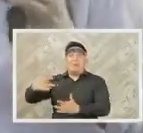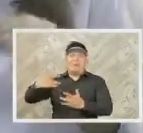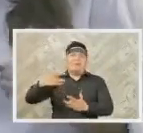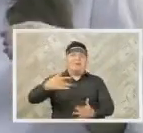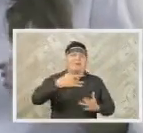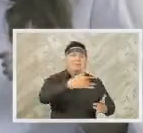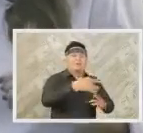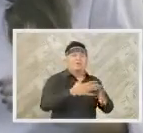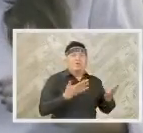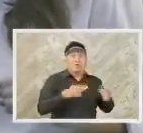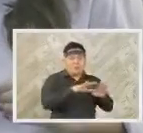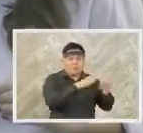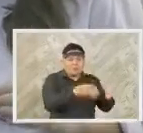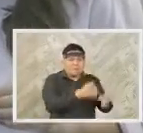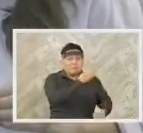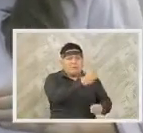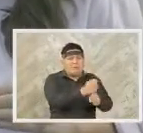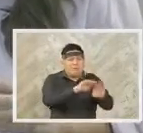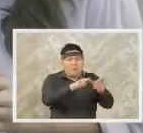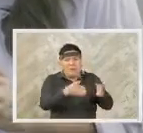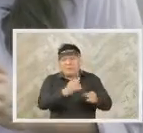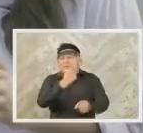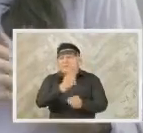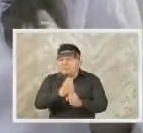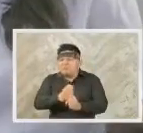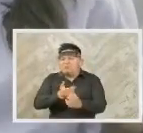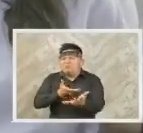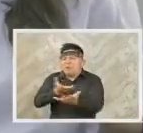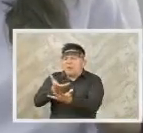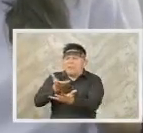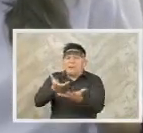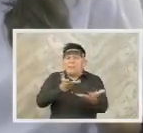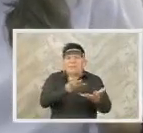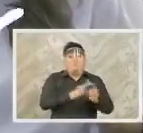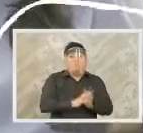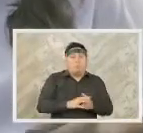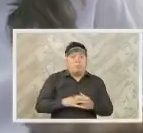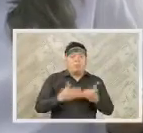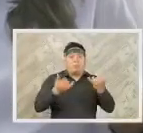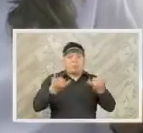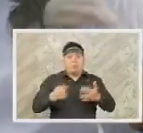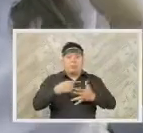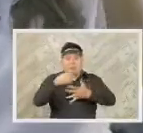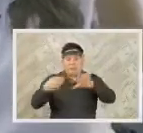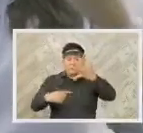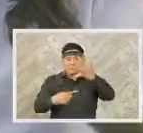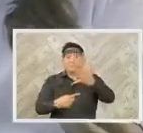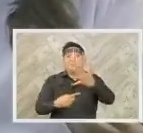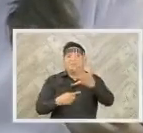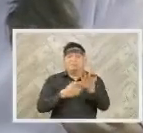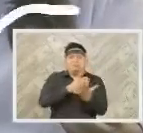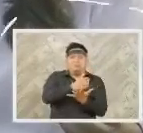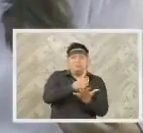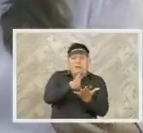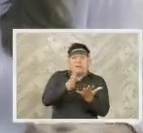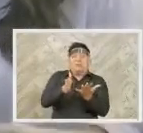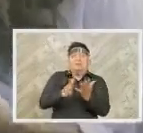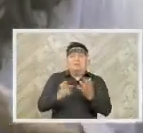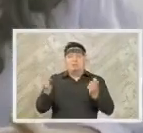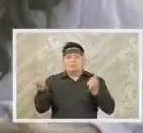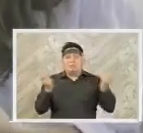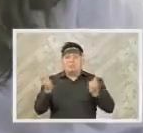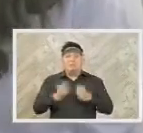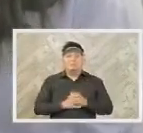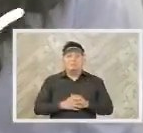permitieron hoy estructurar un plan de desarrollo que consta de 6 líneas estratégicas. Se trata de 96 resultados